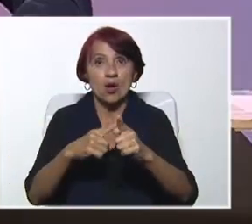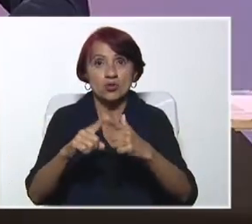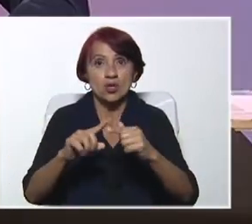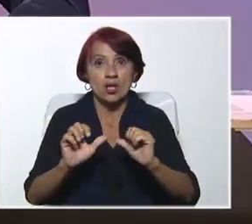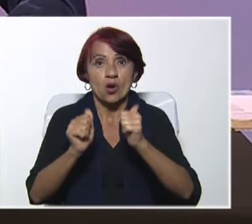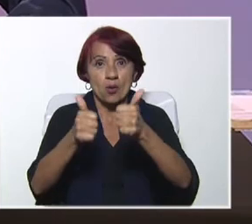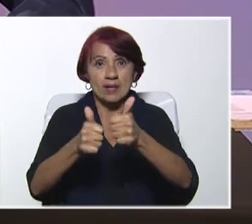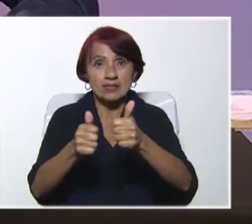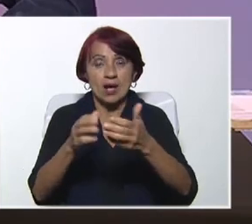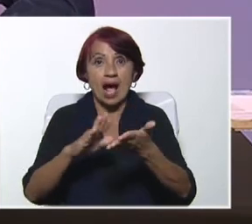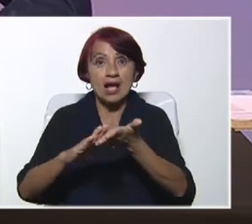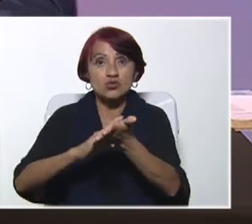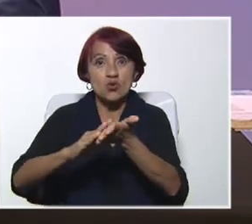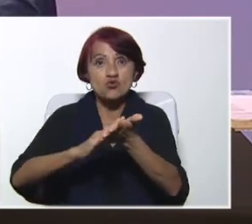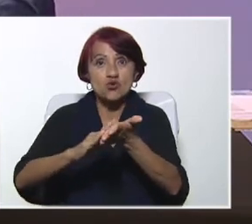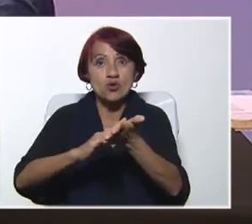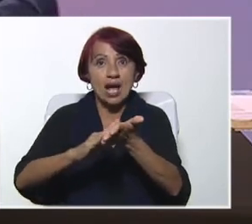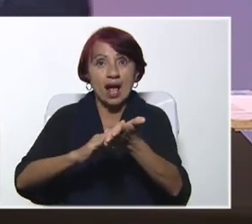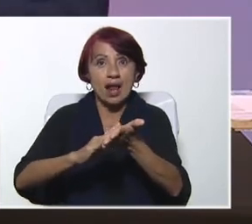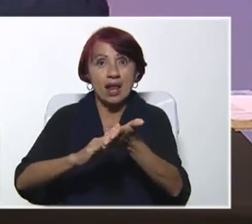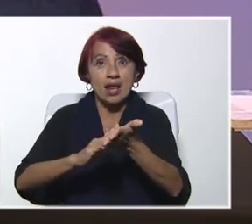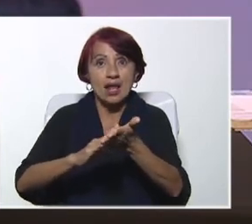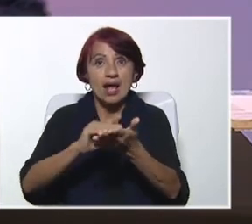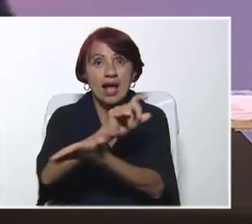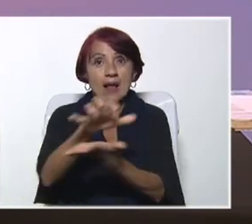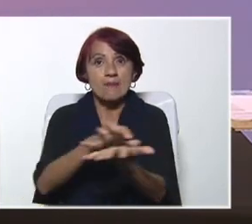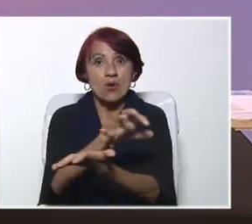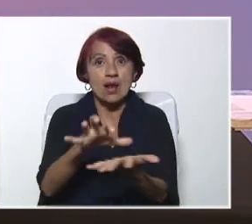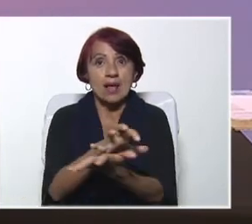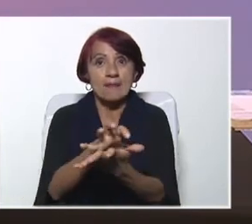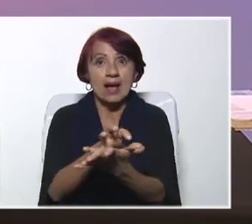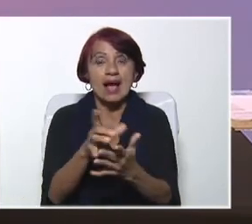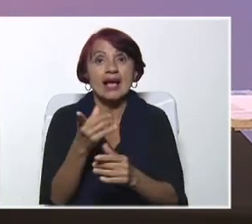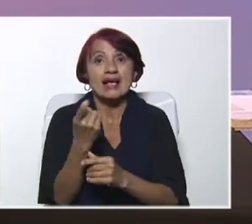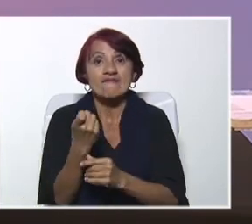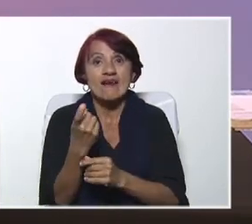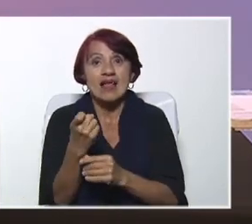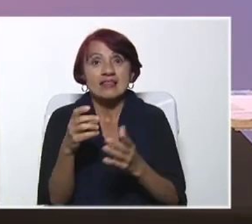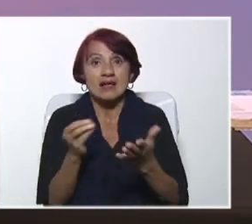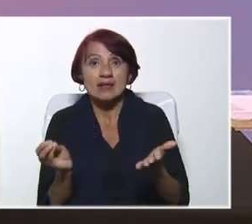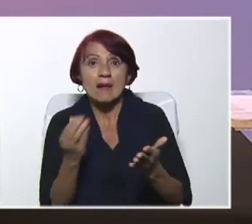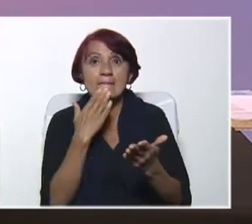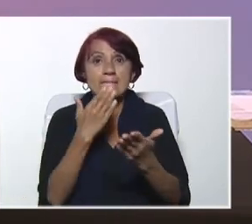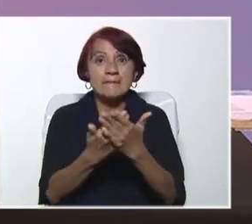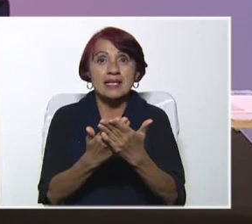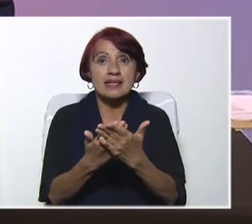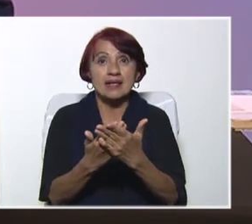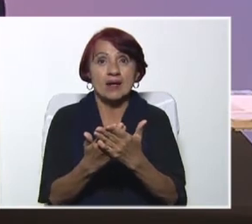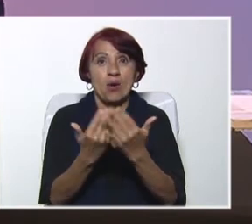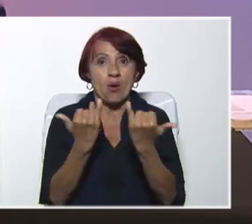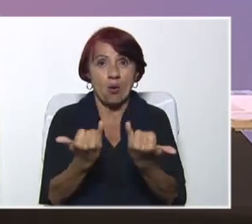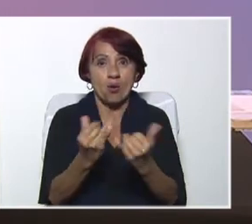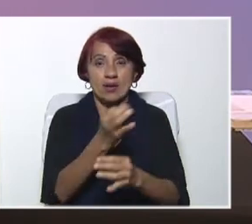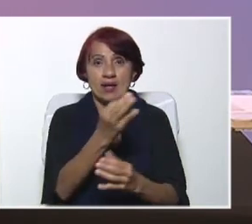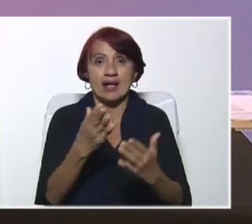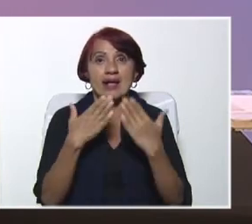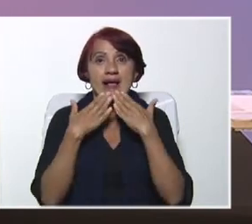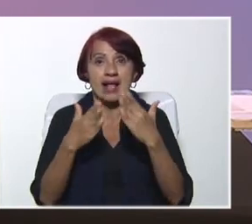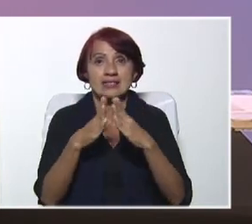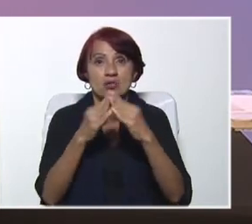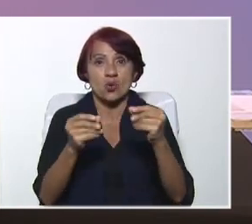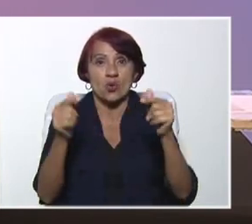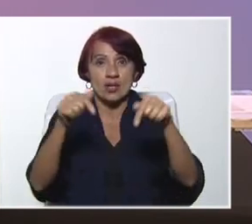comenzamos a resolver el problema que se nos pide. Muy bien, eso ha sido todo por